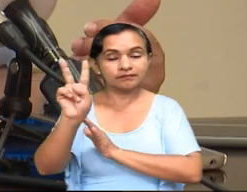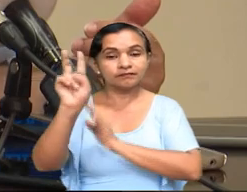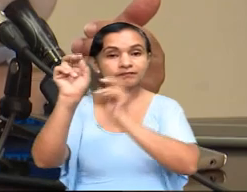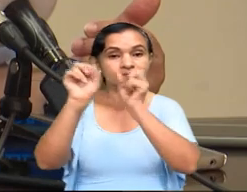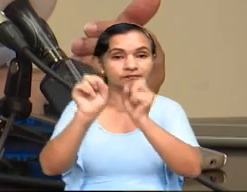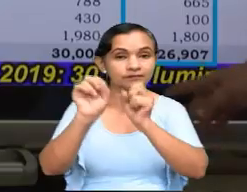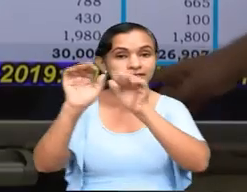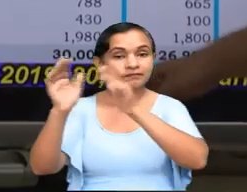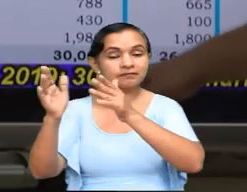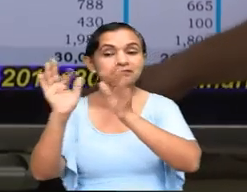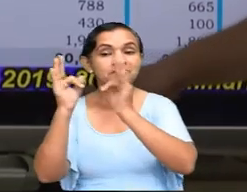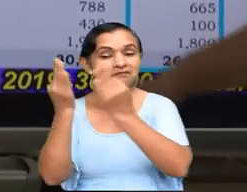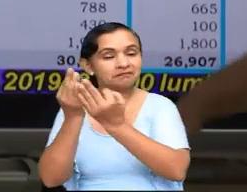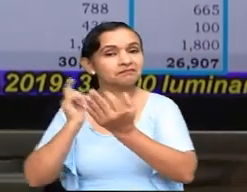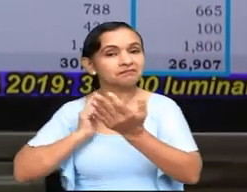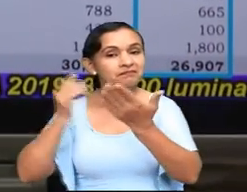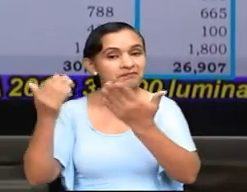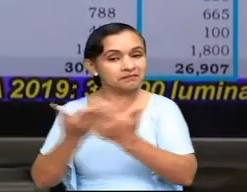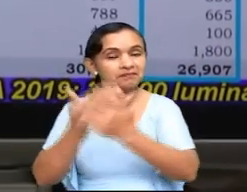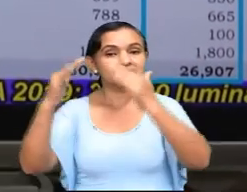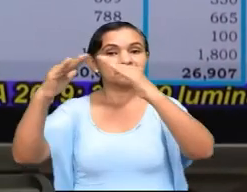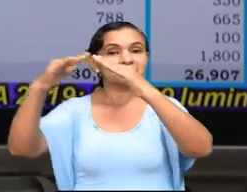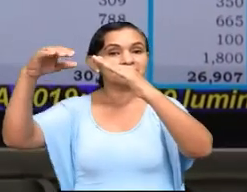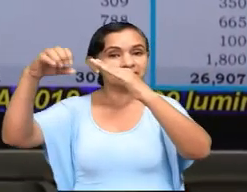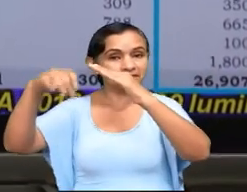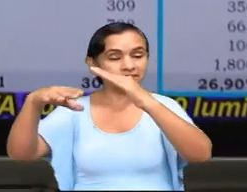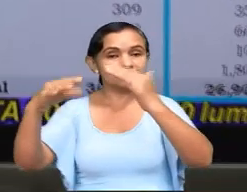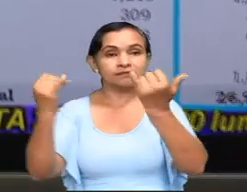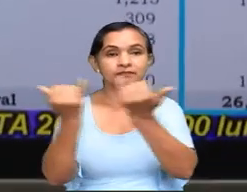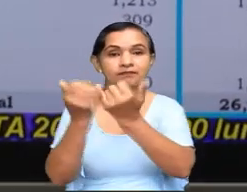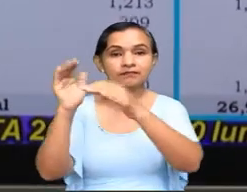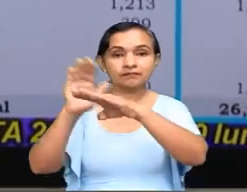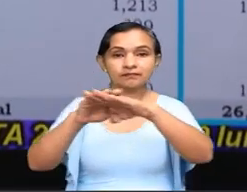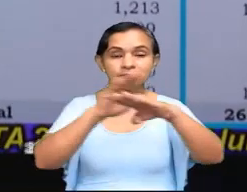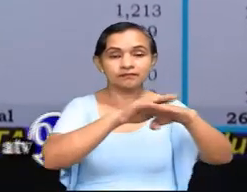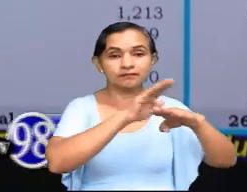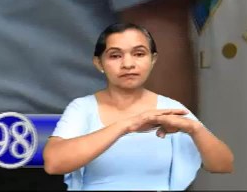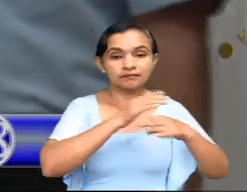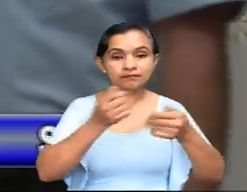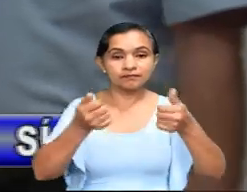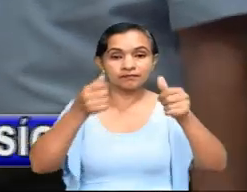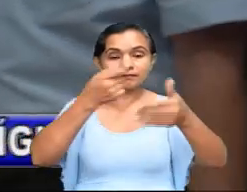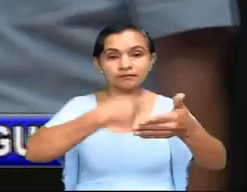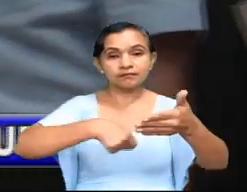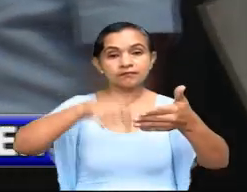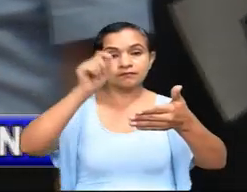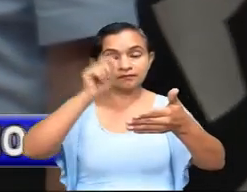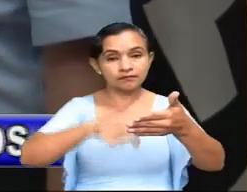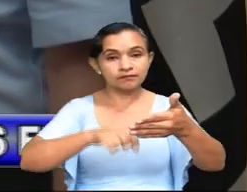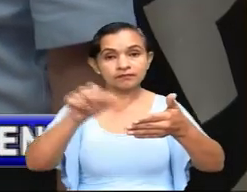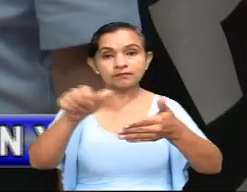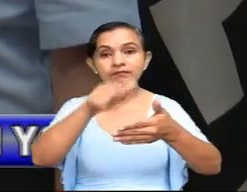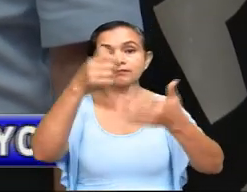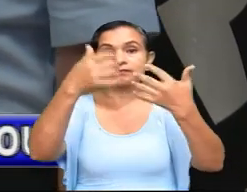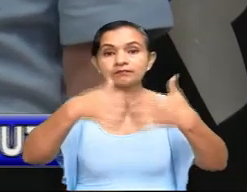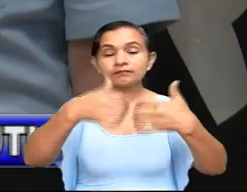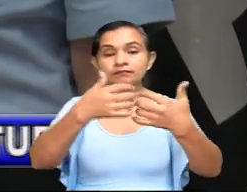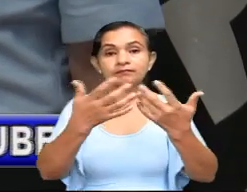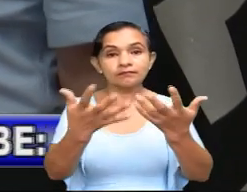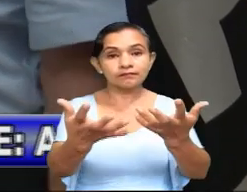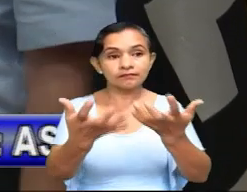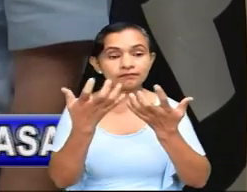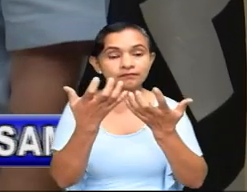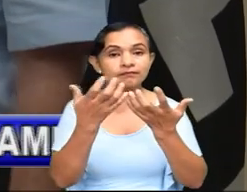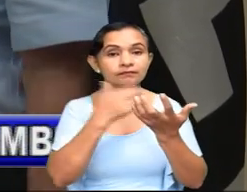y hermanos con acceso a la energía eléctrica. También anunció que se suscribirá un nuevo convenio con otra empresa interesada